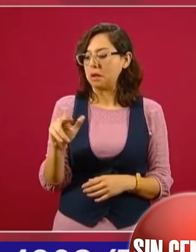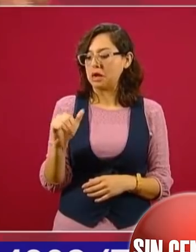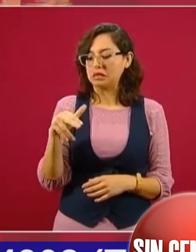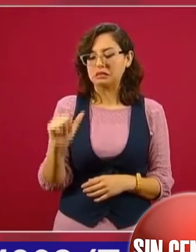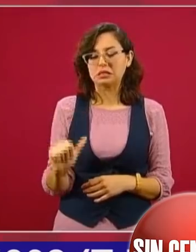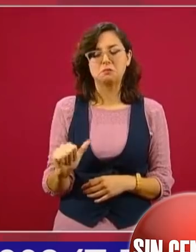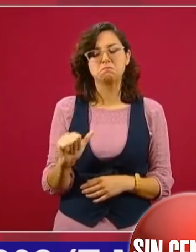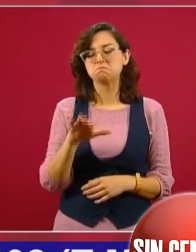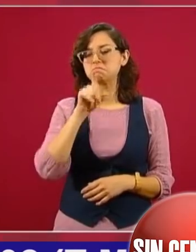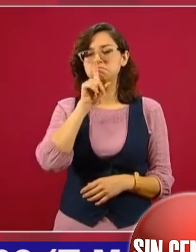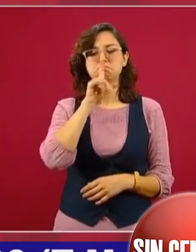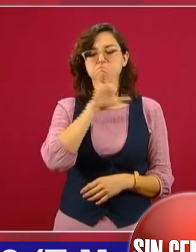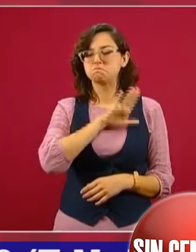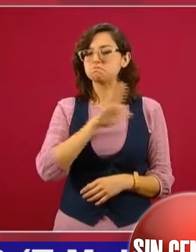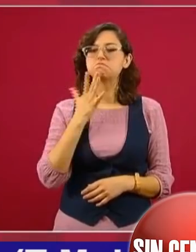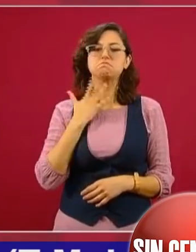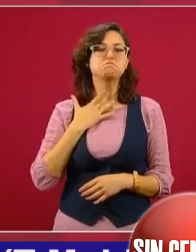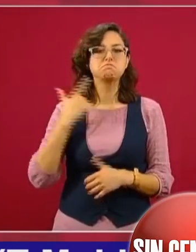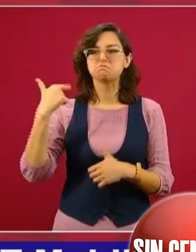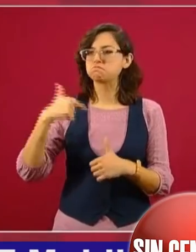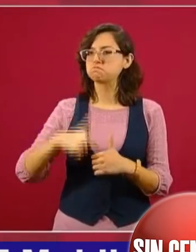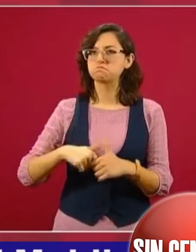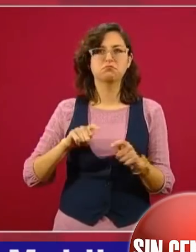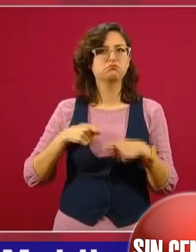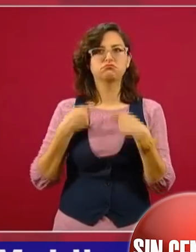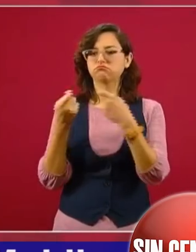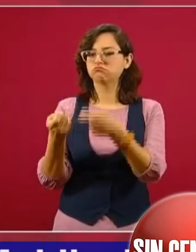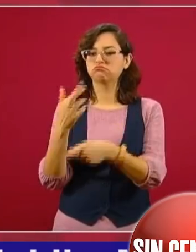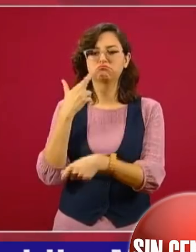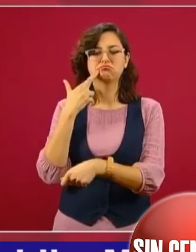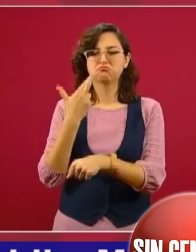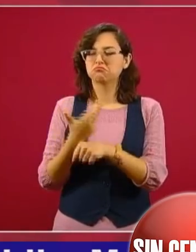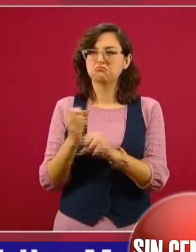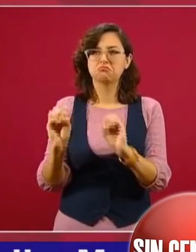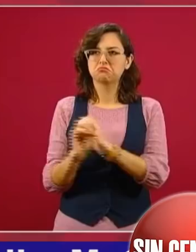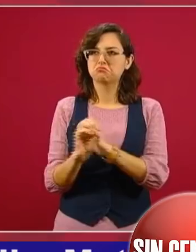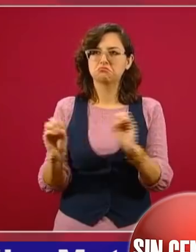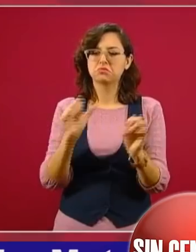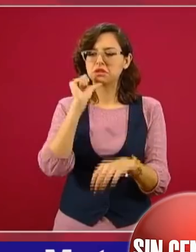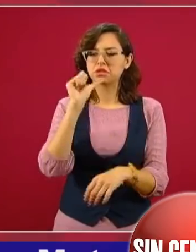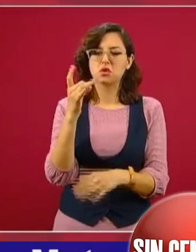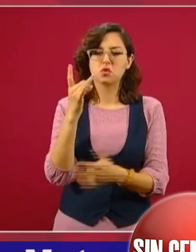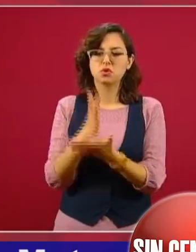para sus necesidades básicas.